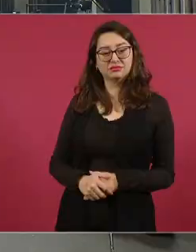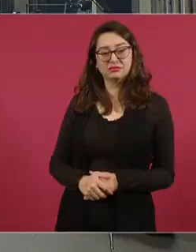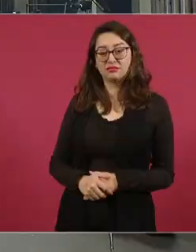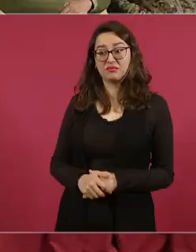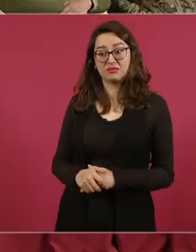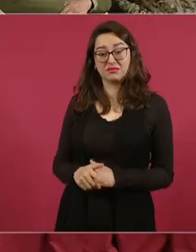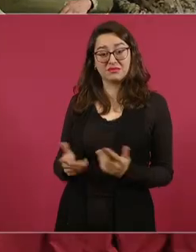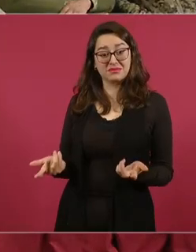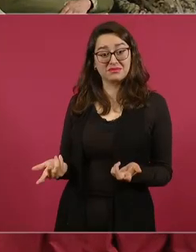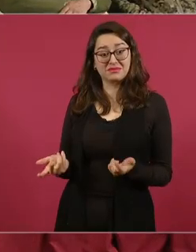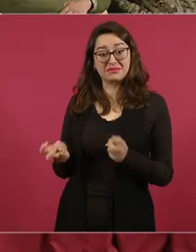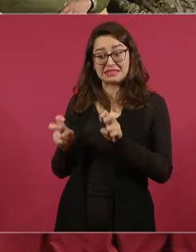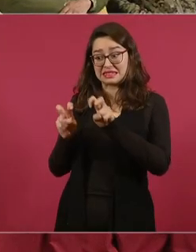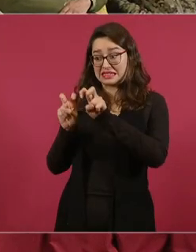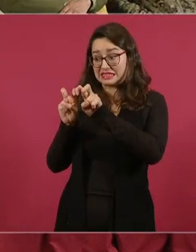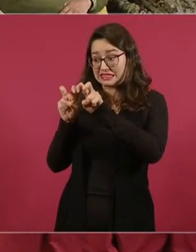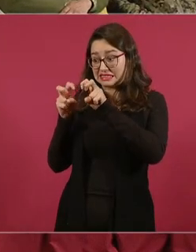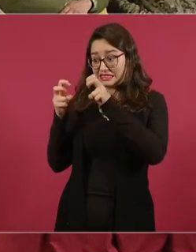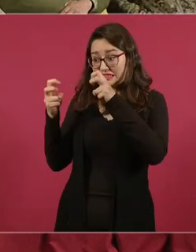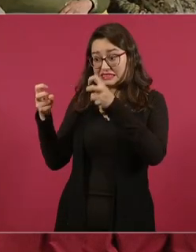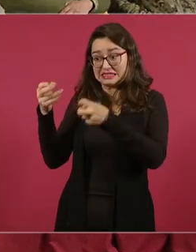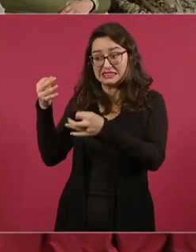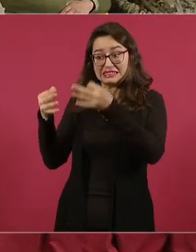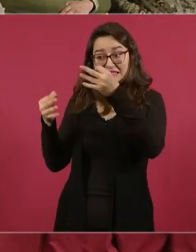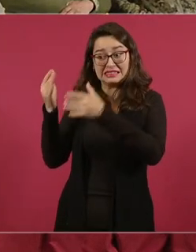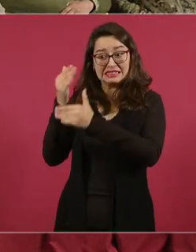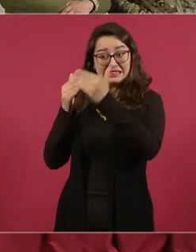los ministros y